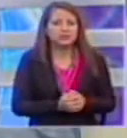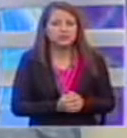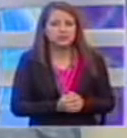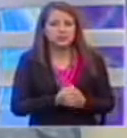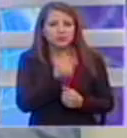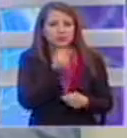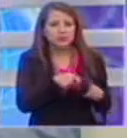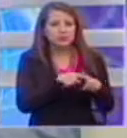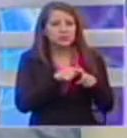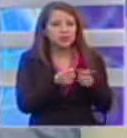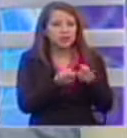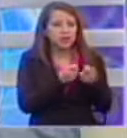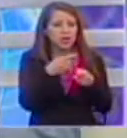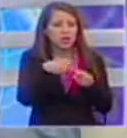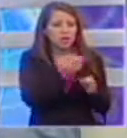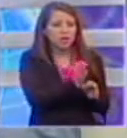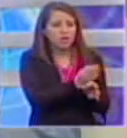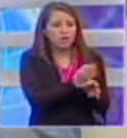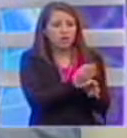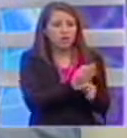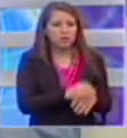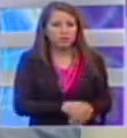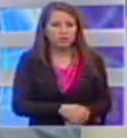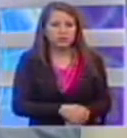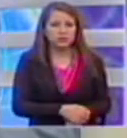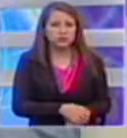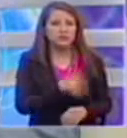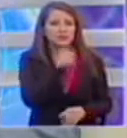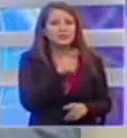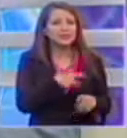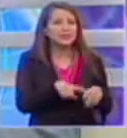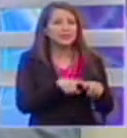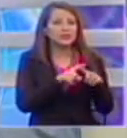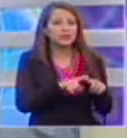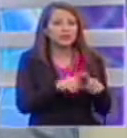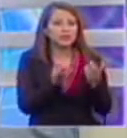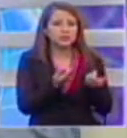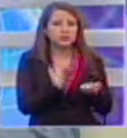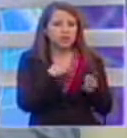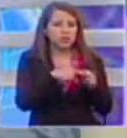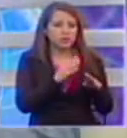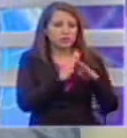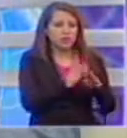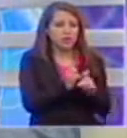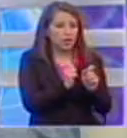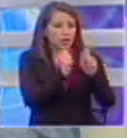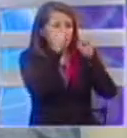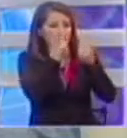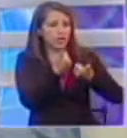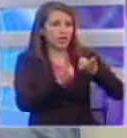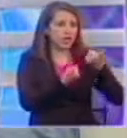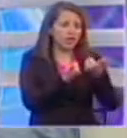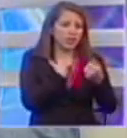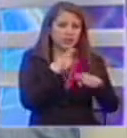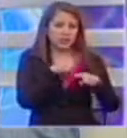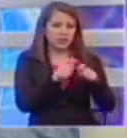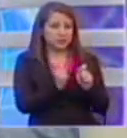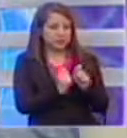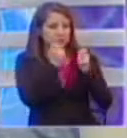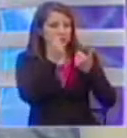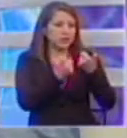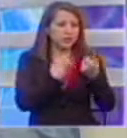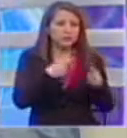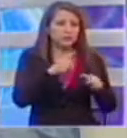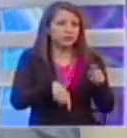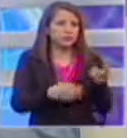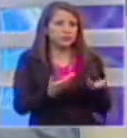depende el control? Es de los funcionarios. ¿De quién depende no evitar sorprendernos, no dejar de sorprendernos,